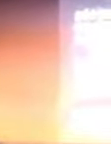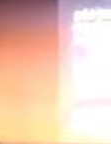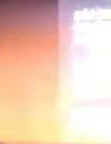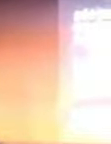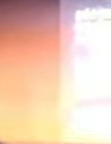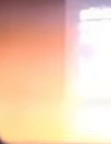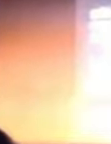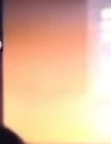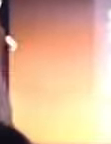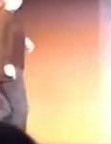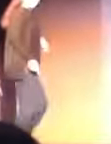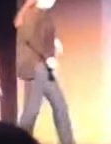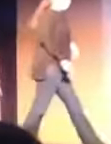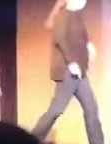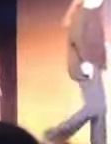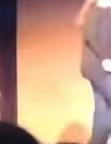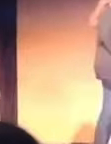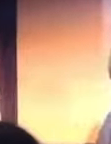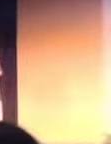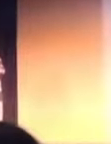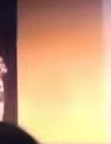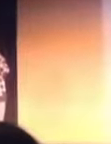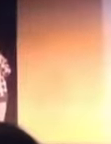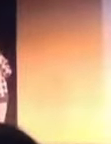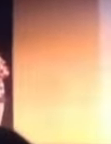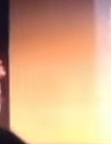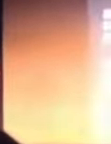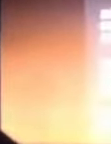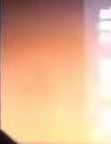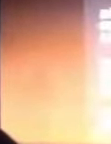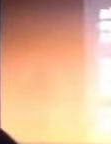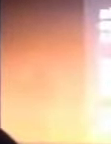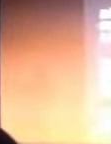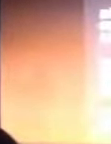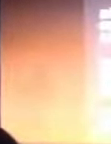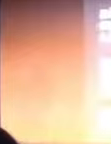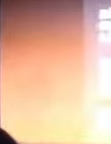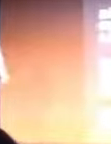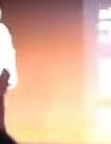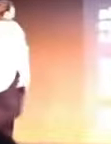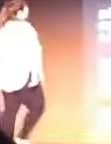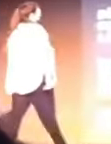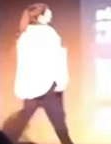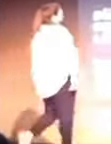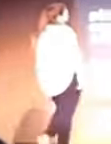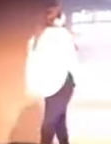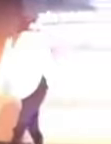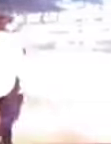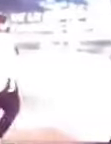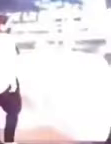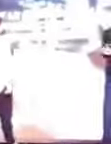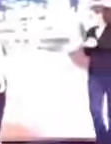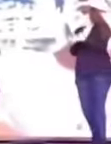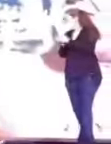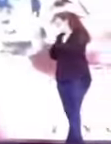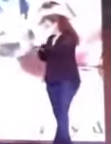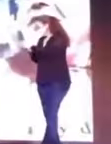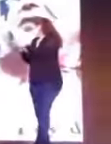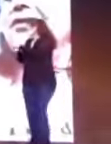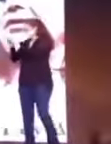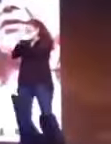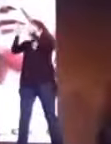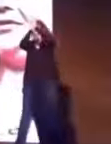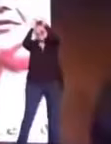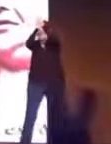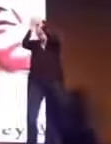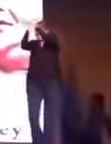presente, por supuesto, con nosotros la señora directora de Diversidad Sexual, Silvana Sosa. También le damos la